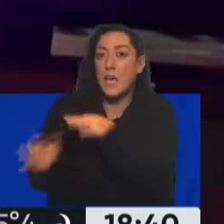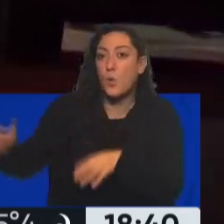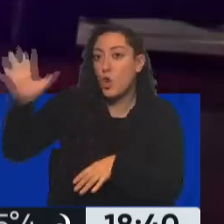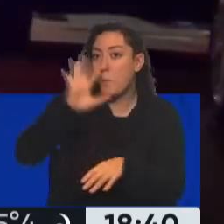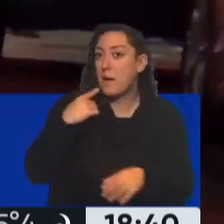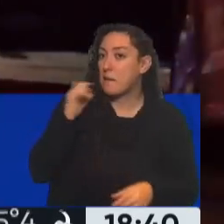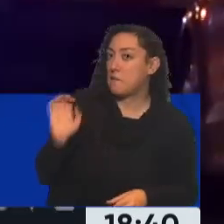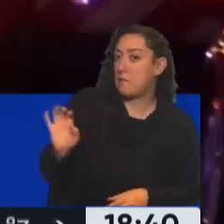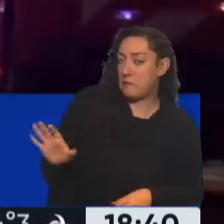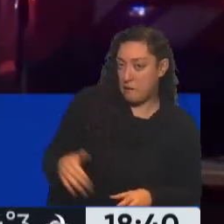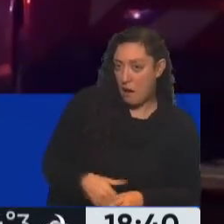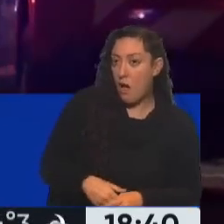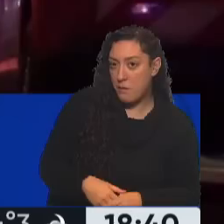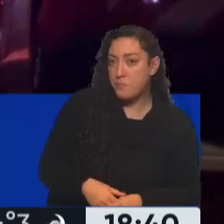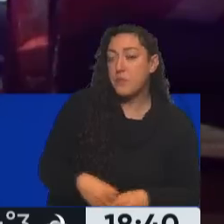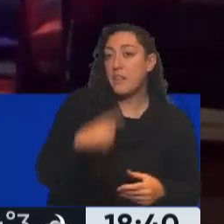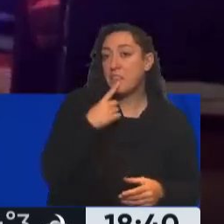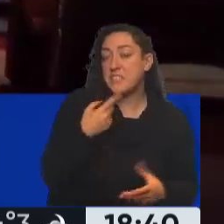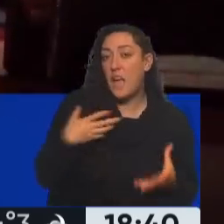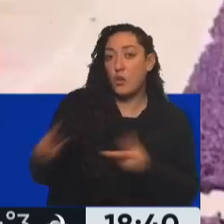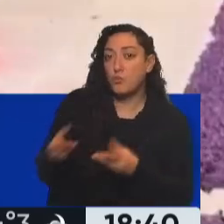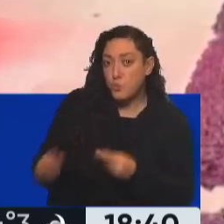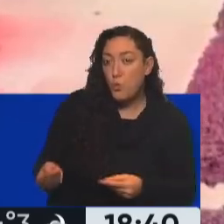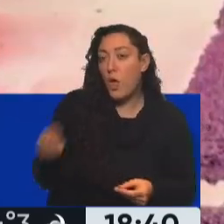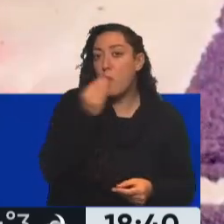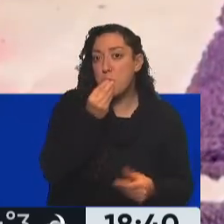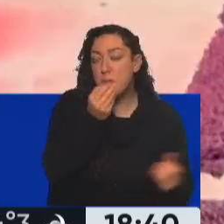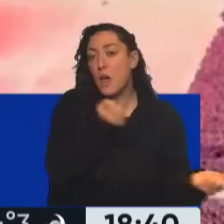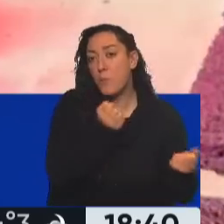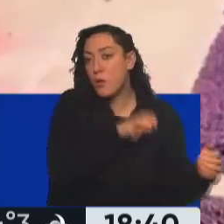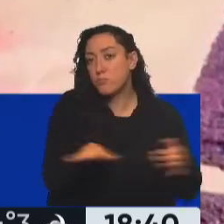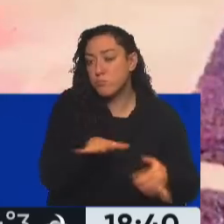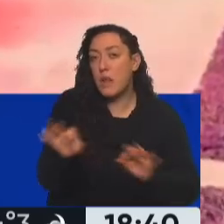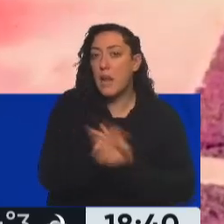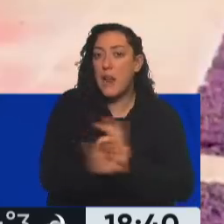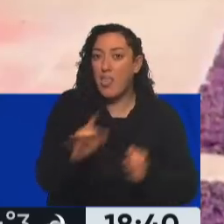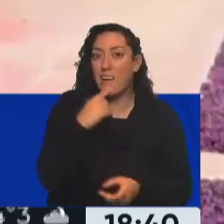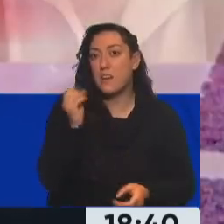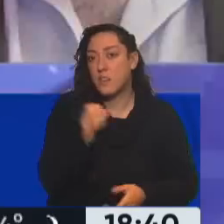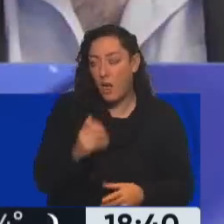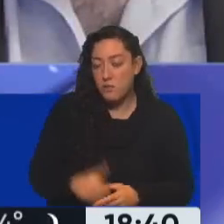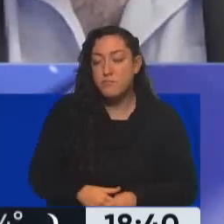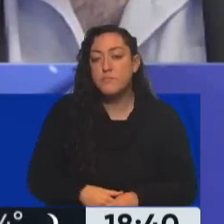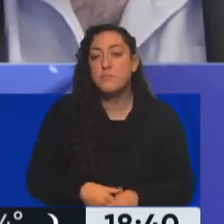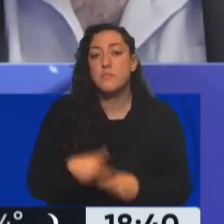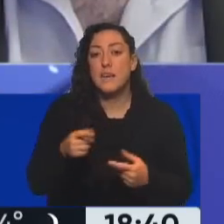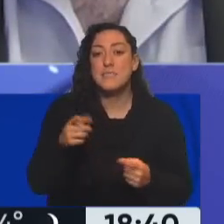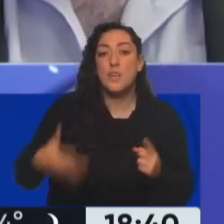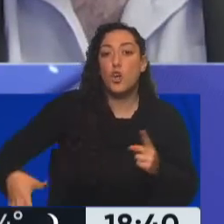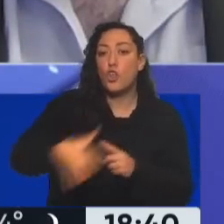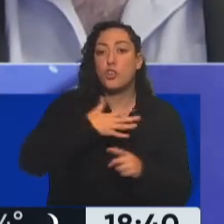habían cuestionado el hecho de que no llegue ayuda humanitaria, de que se continúe con los ataques. ¿Cómo crees que impacta todo esto en este